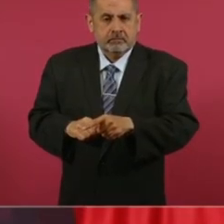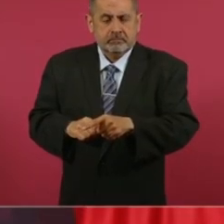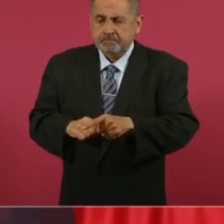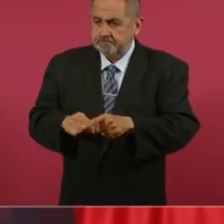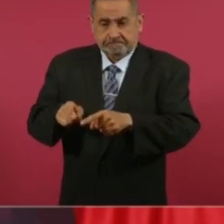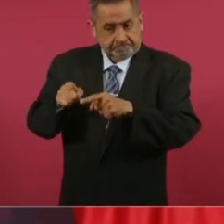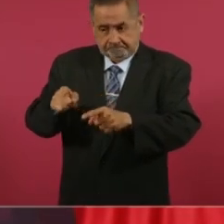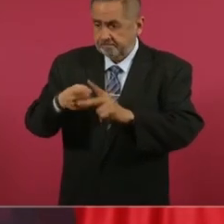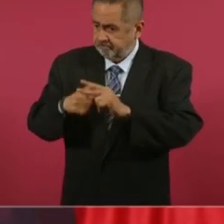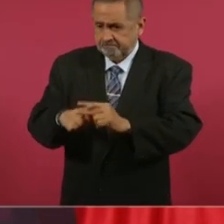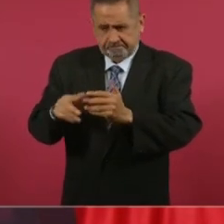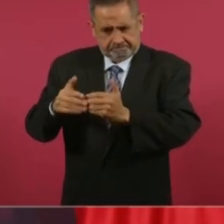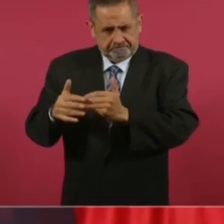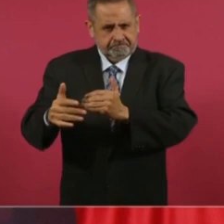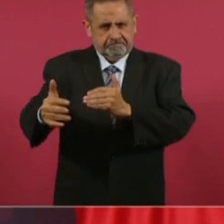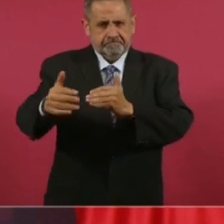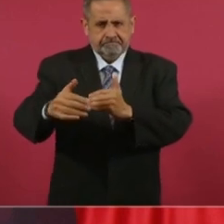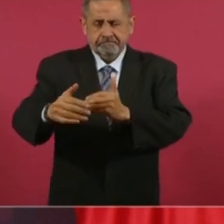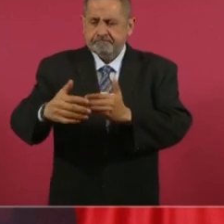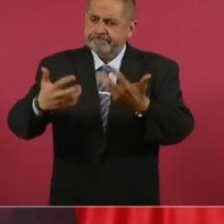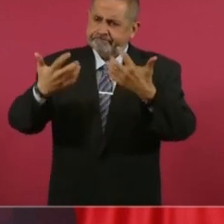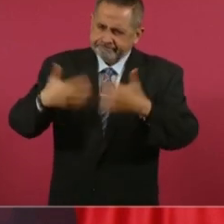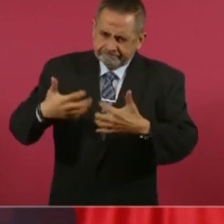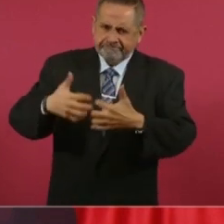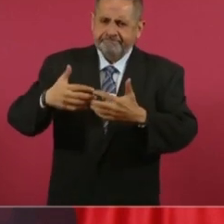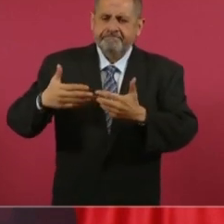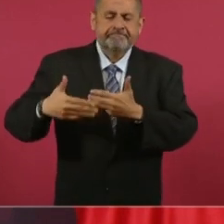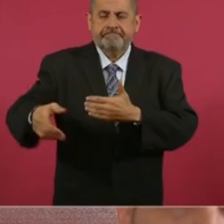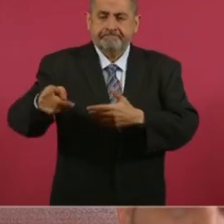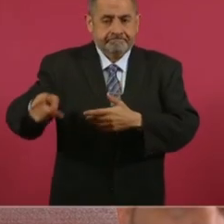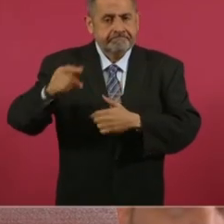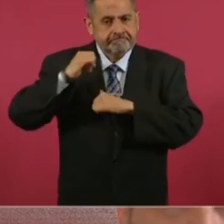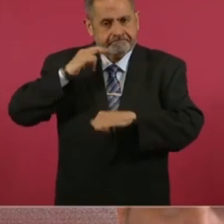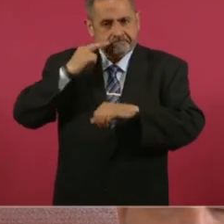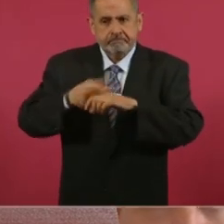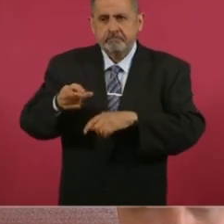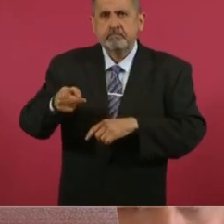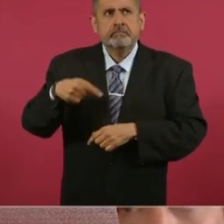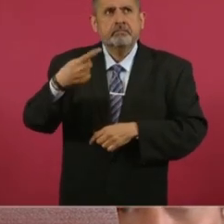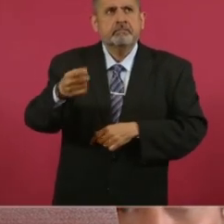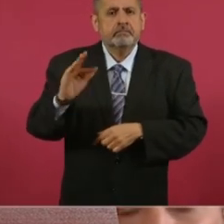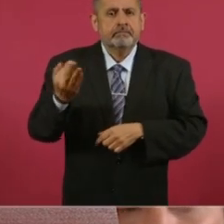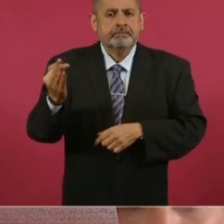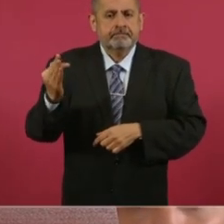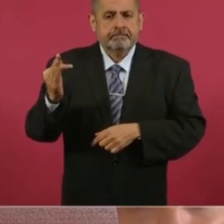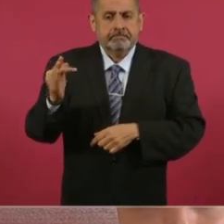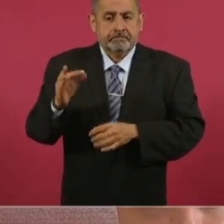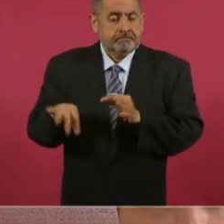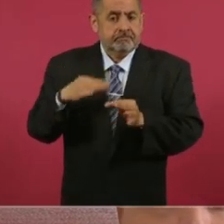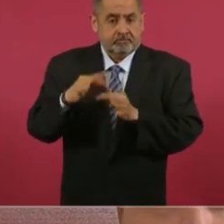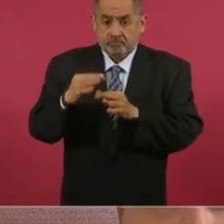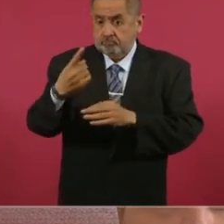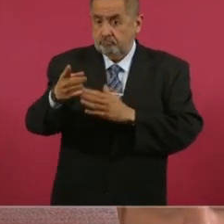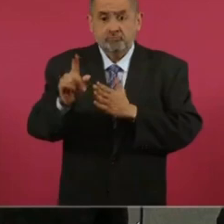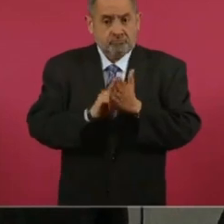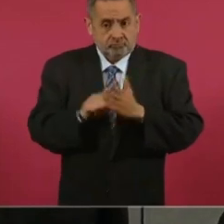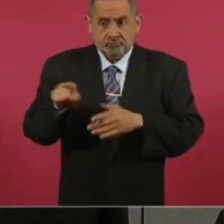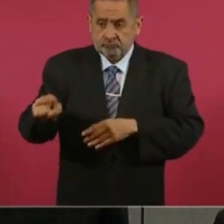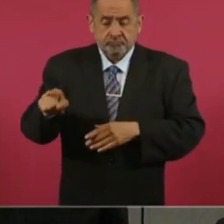echar a andar la refinería. Esto va a ser en febrero, el mes